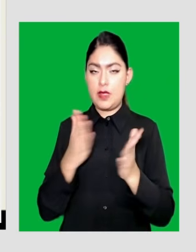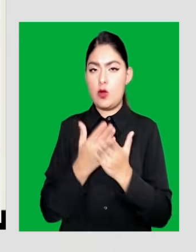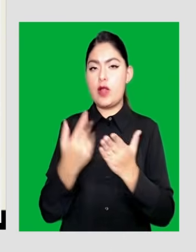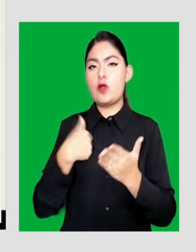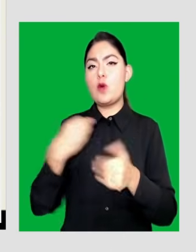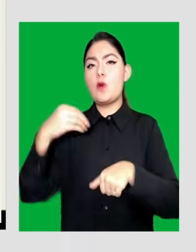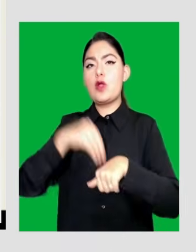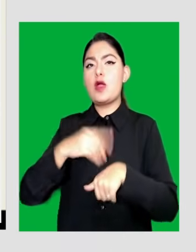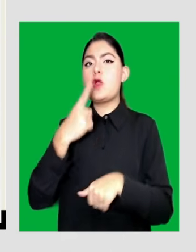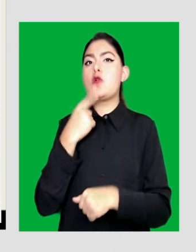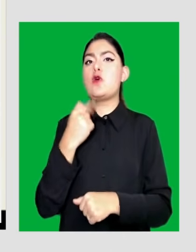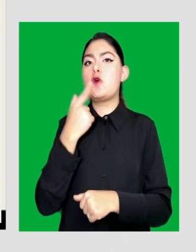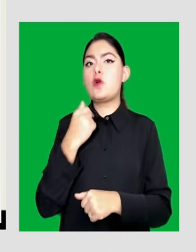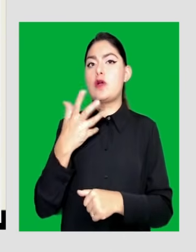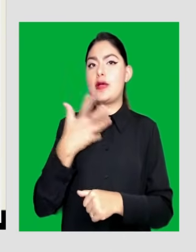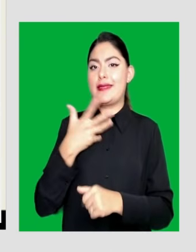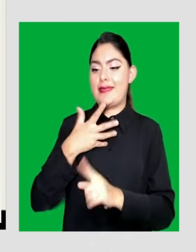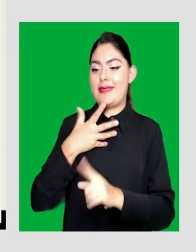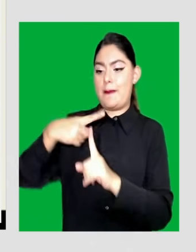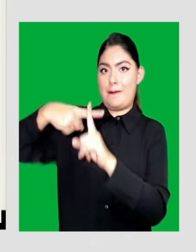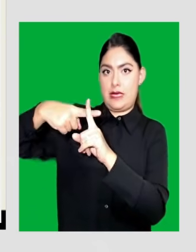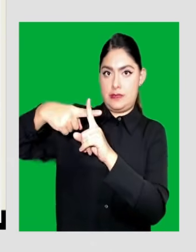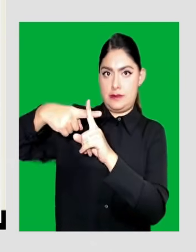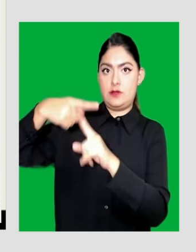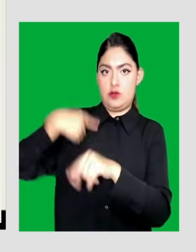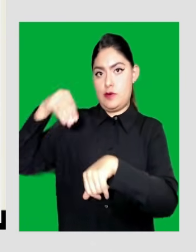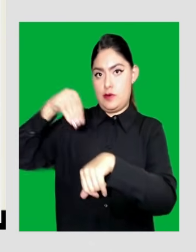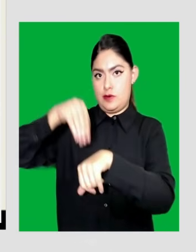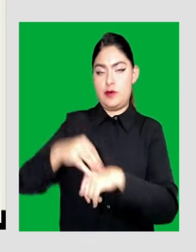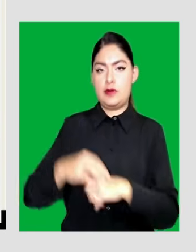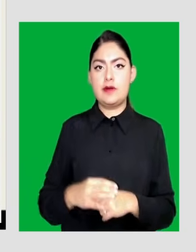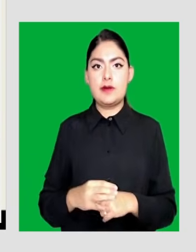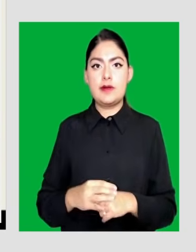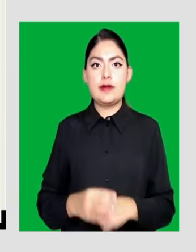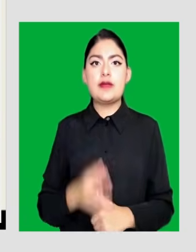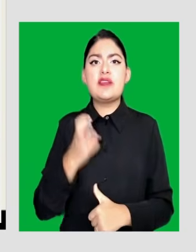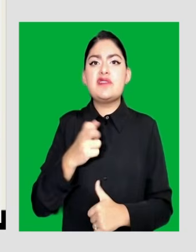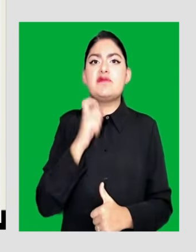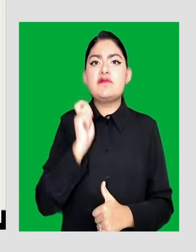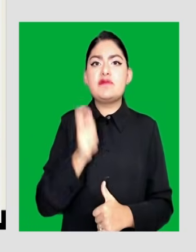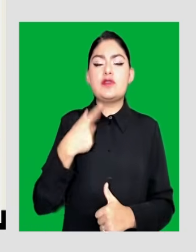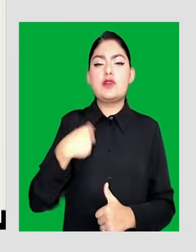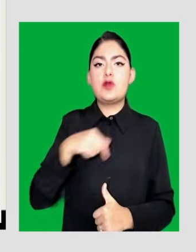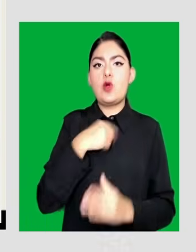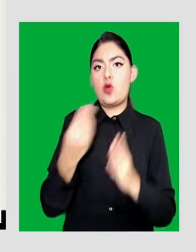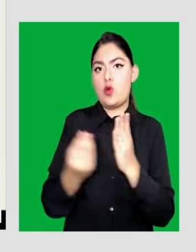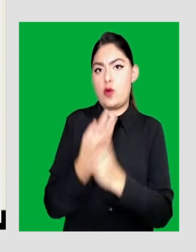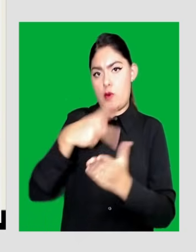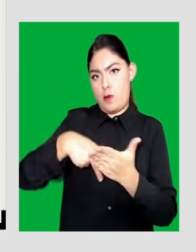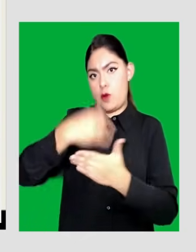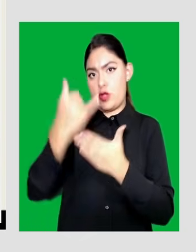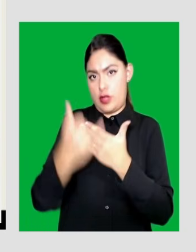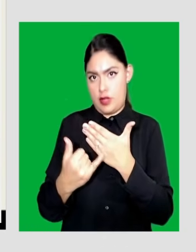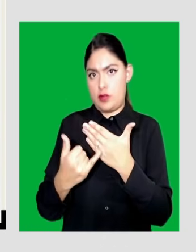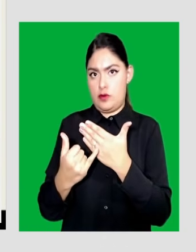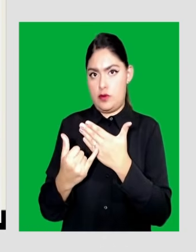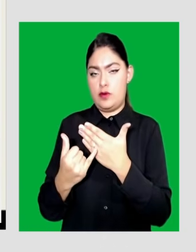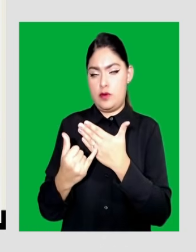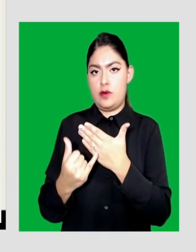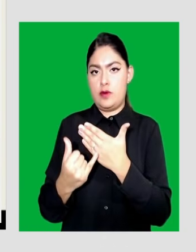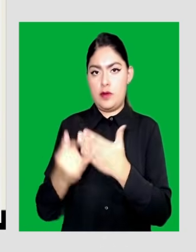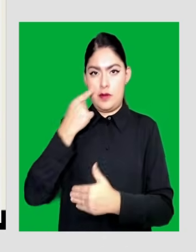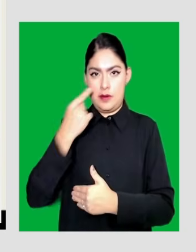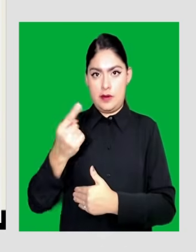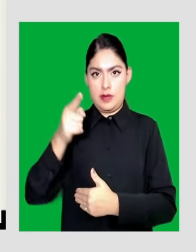En ese momento les va a pedir que accedan con su cuenta de Google. Como pueden ver, yo ya me encuentro con mi